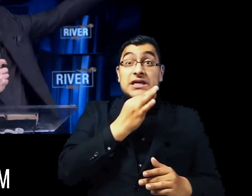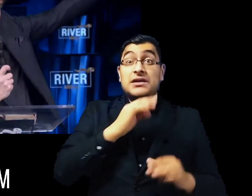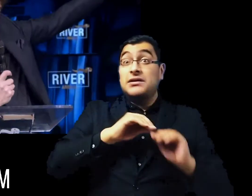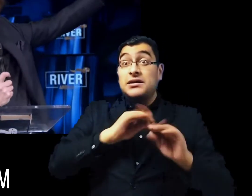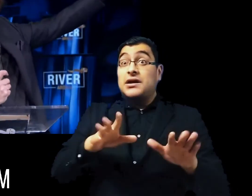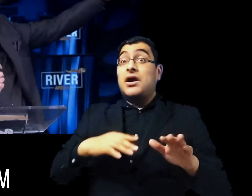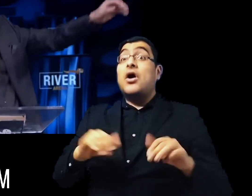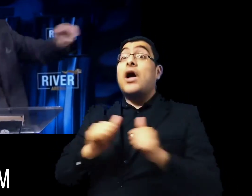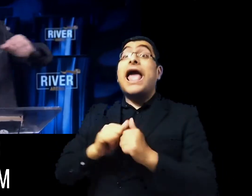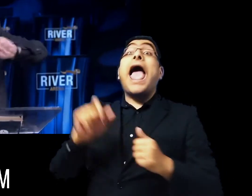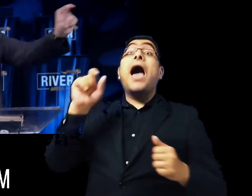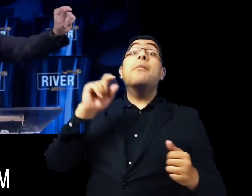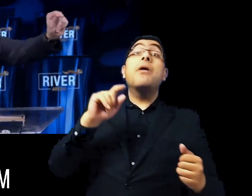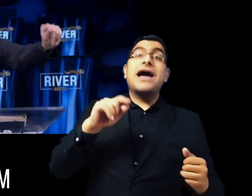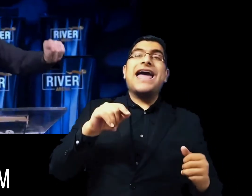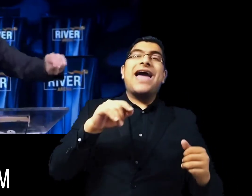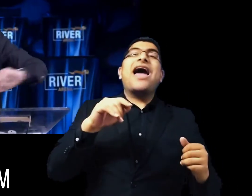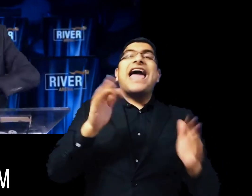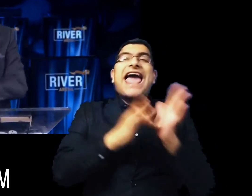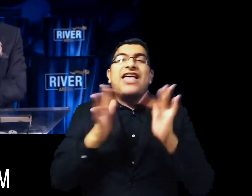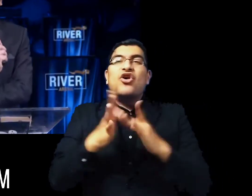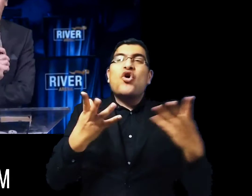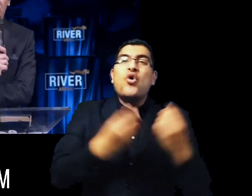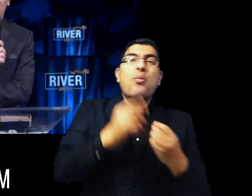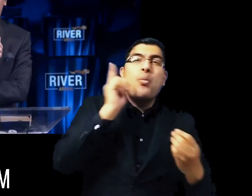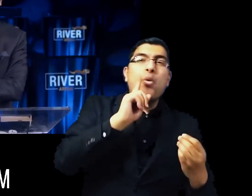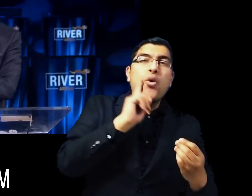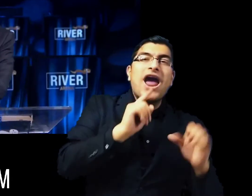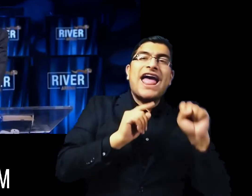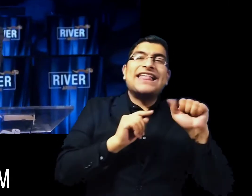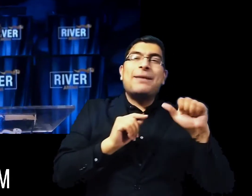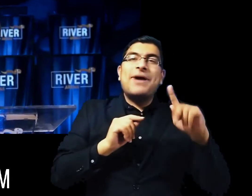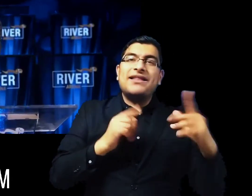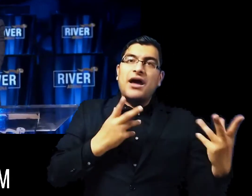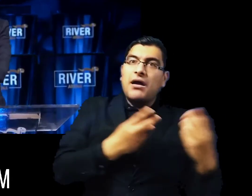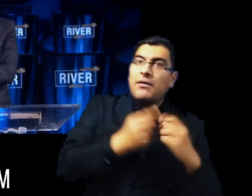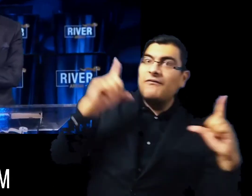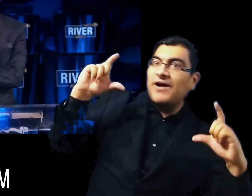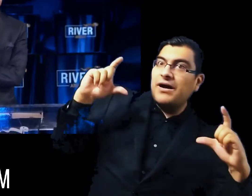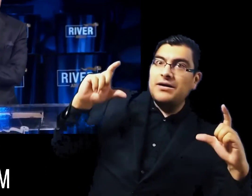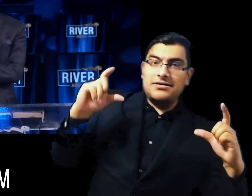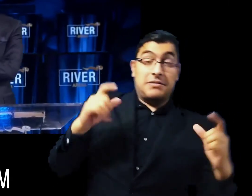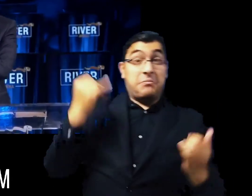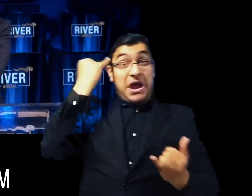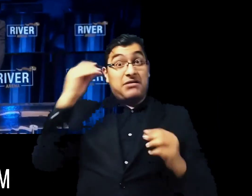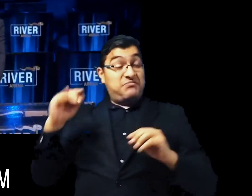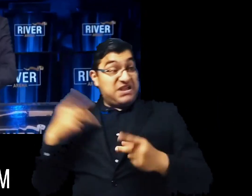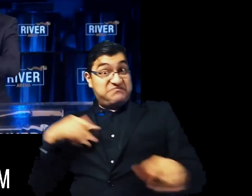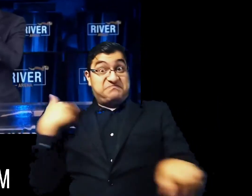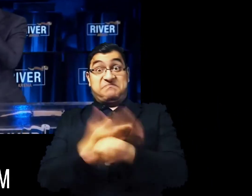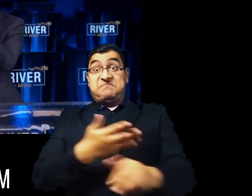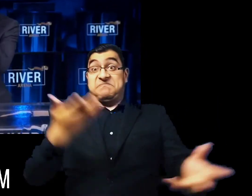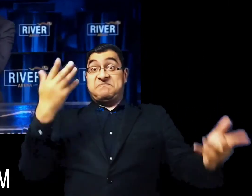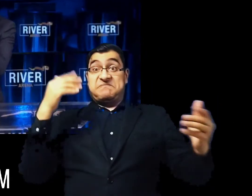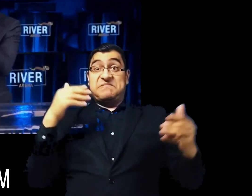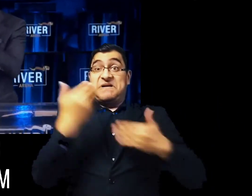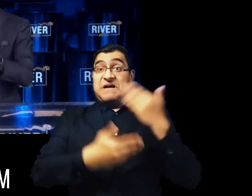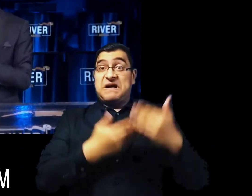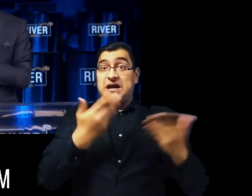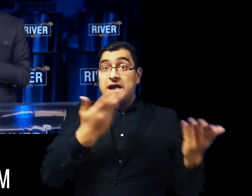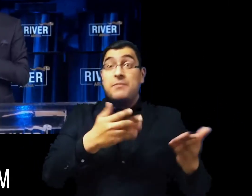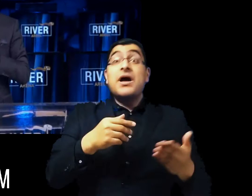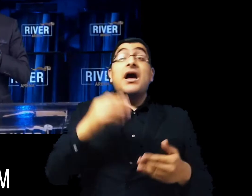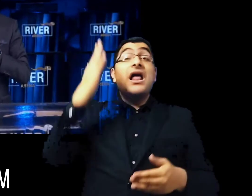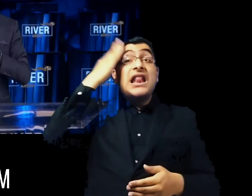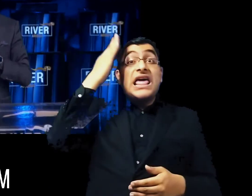una foto con la samaritana, lo hubiesen liquidado. Pero Dios me dijo, más de una vez, el líder